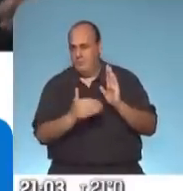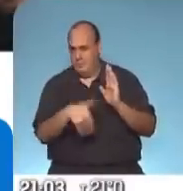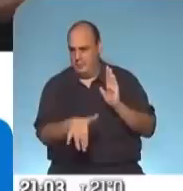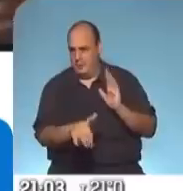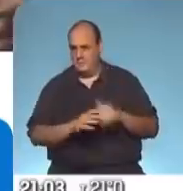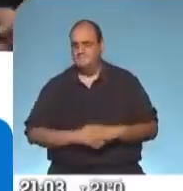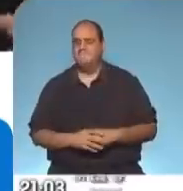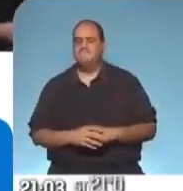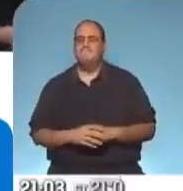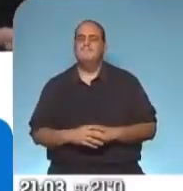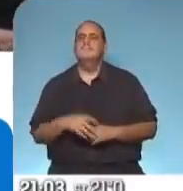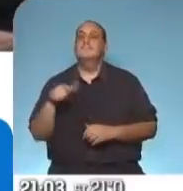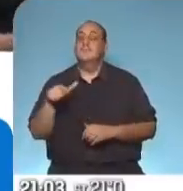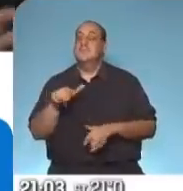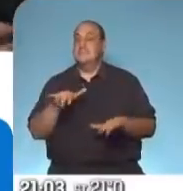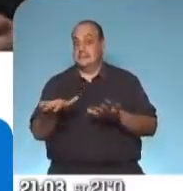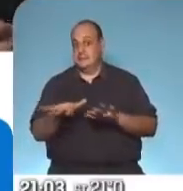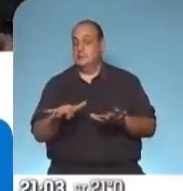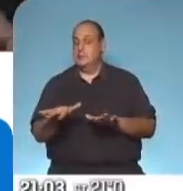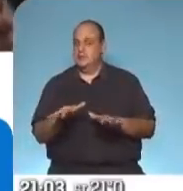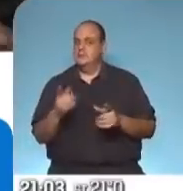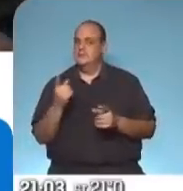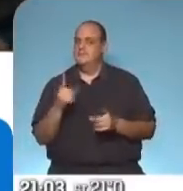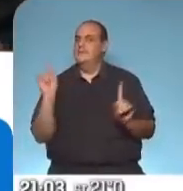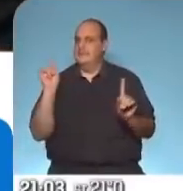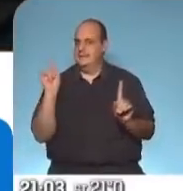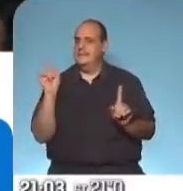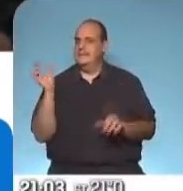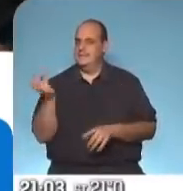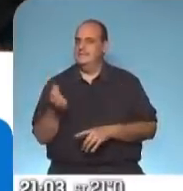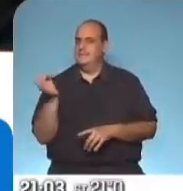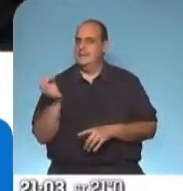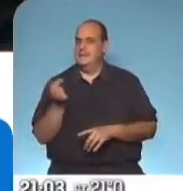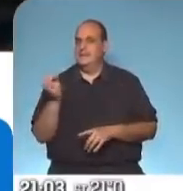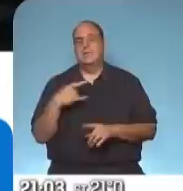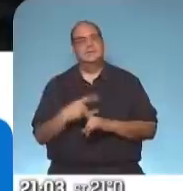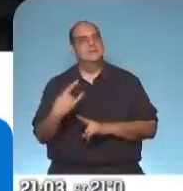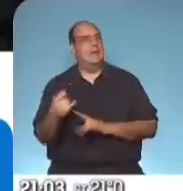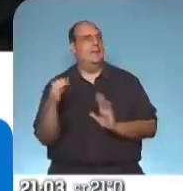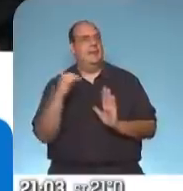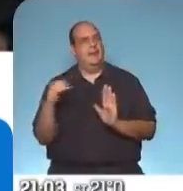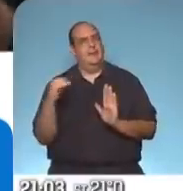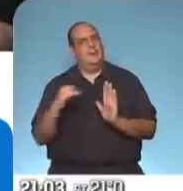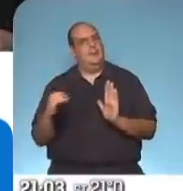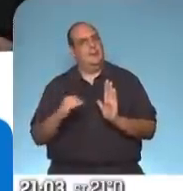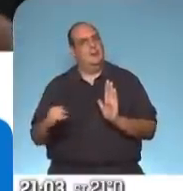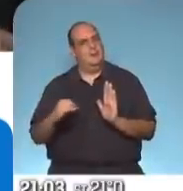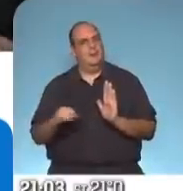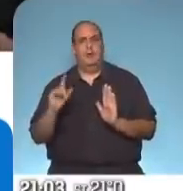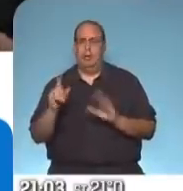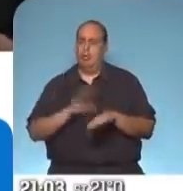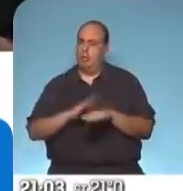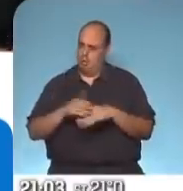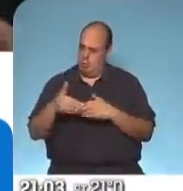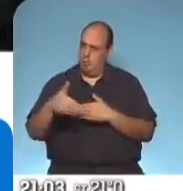una situación muy particular la que ocurrió hoy. No es algo que va a perdurar este precio negativo, ¿no? Va a perdurar por un